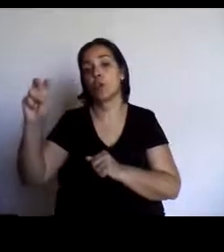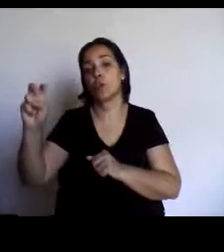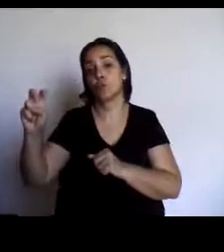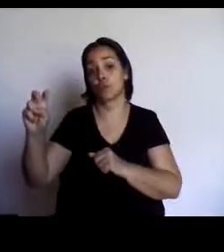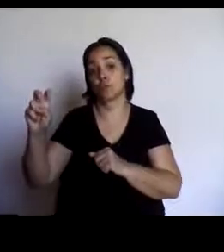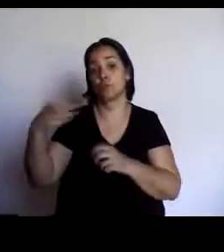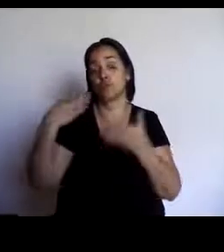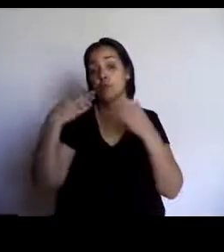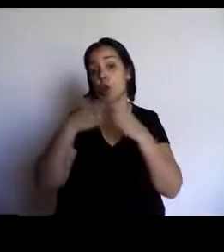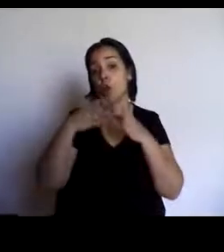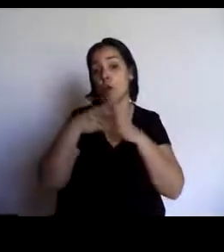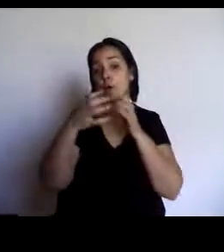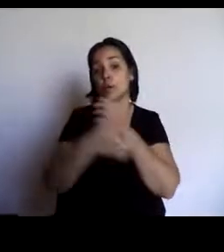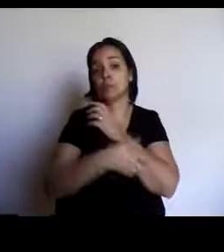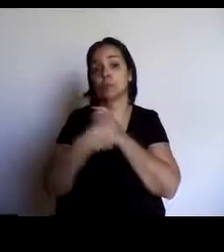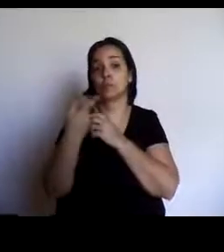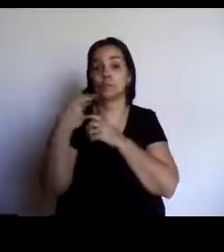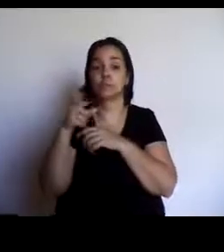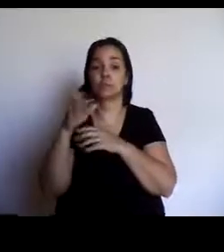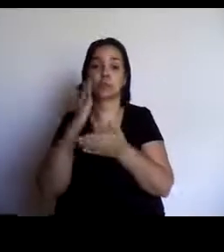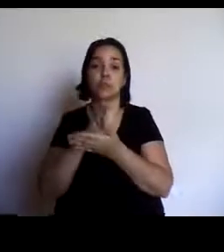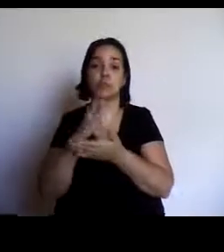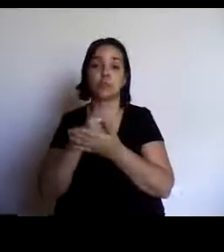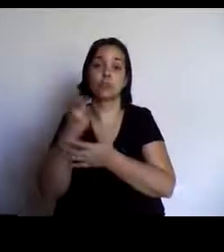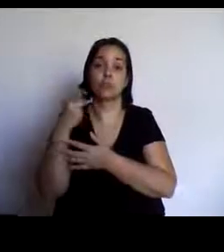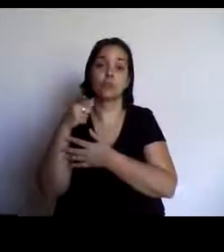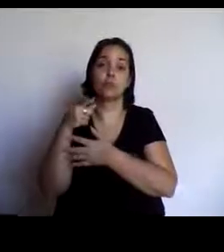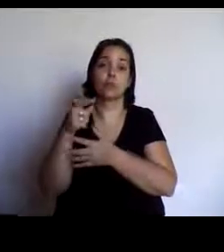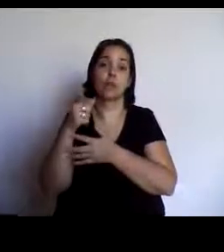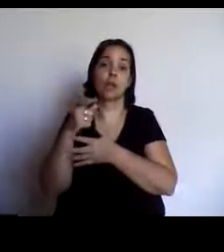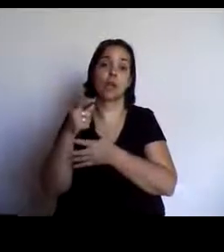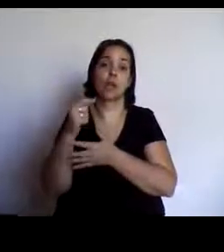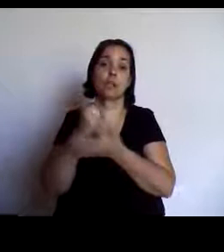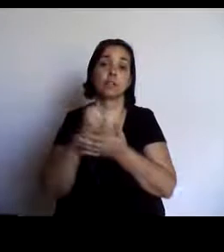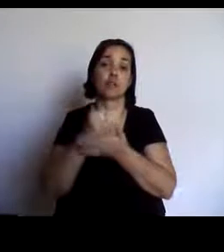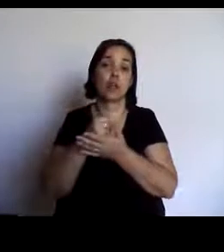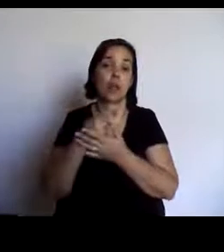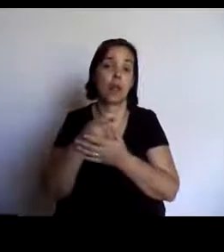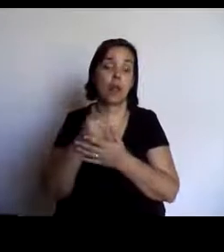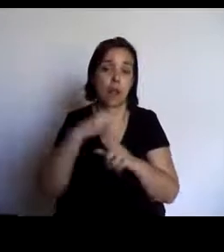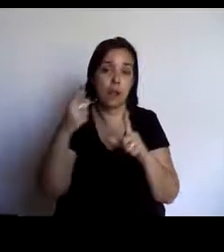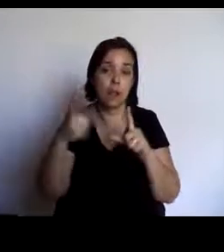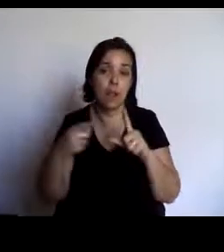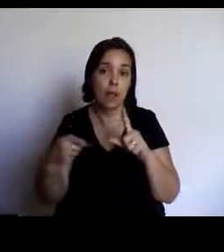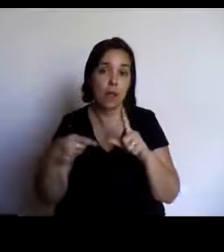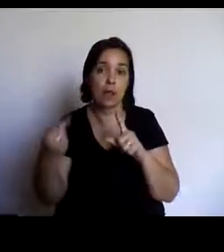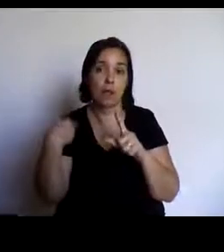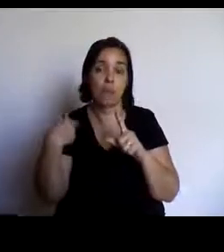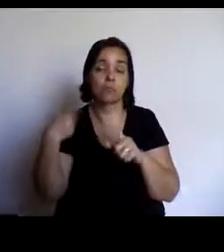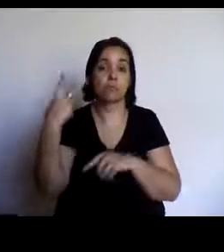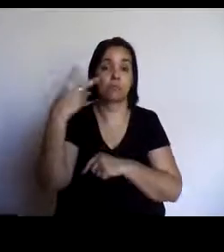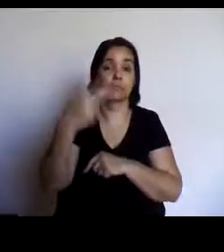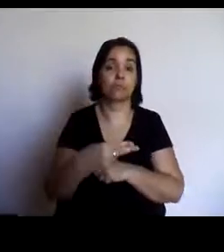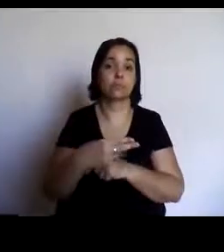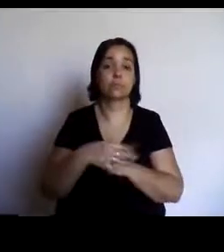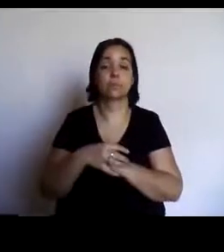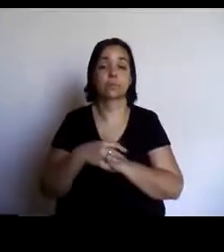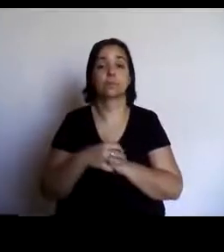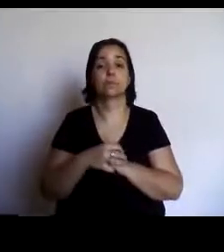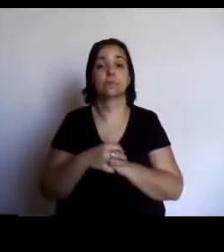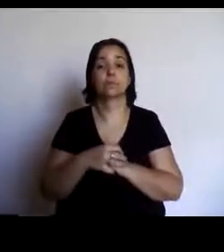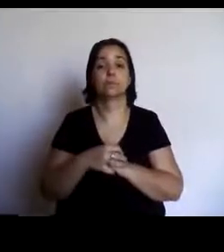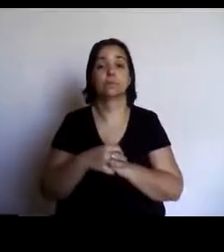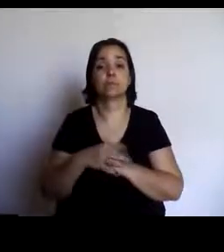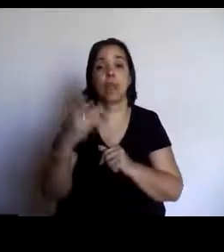vulnerables. Estos cursos es cierto que ahora con la declaración del estado de alarma y la formación presencial se han visto suspendidos y esperamos reanudarlos